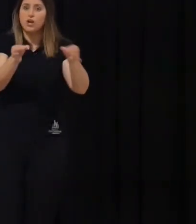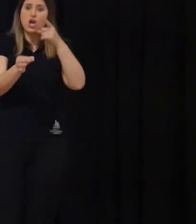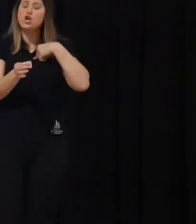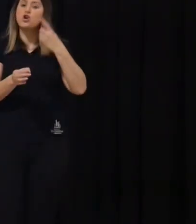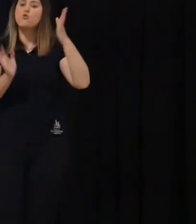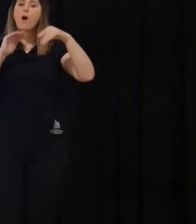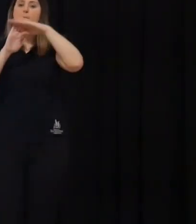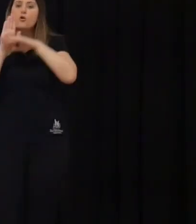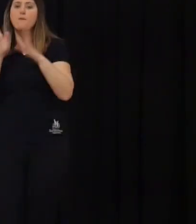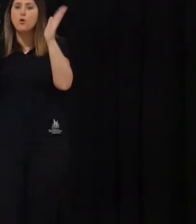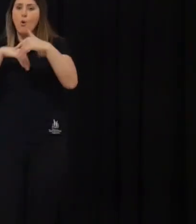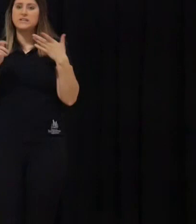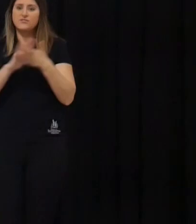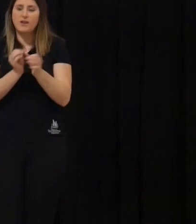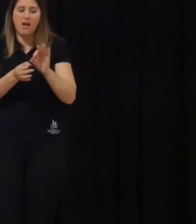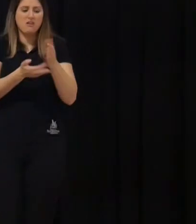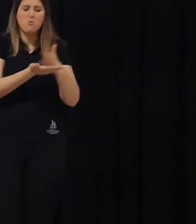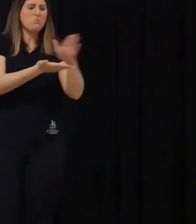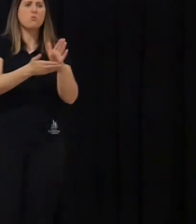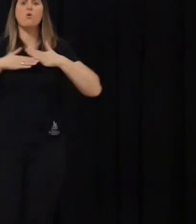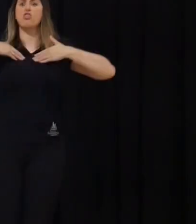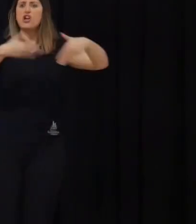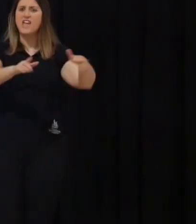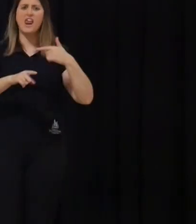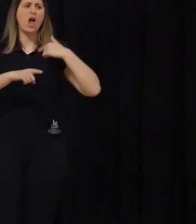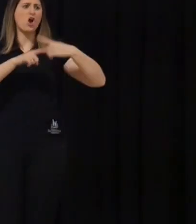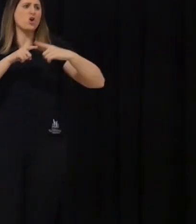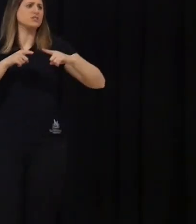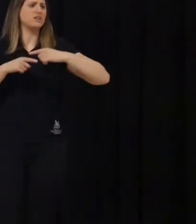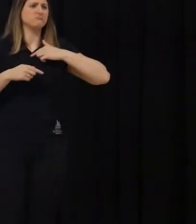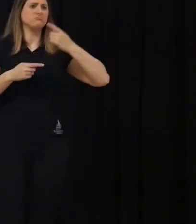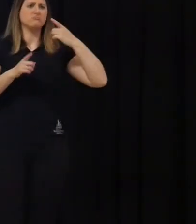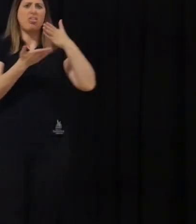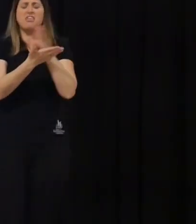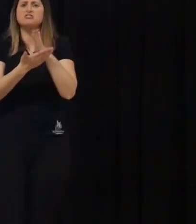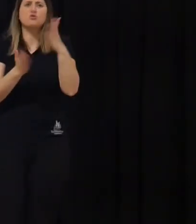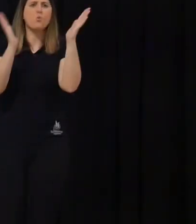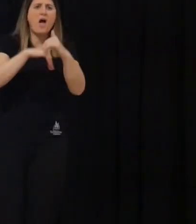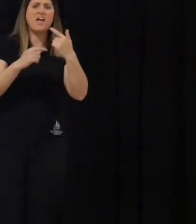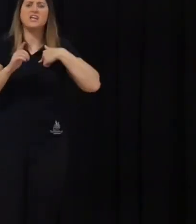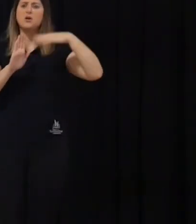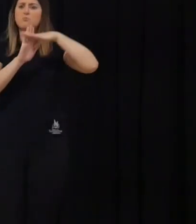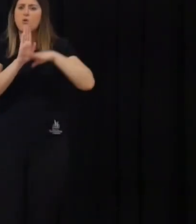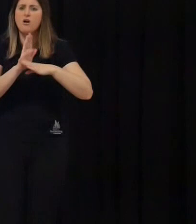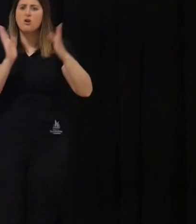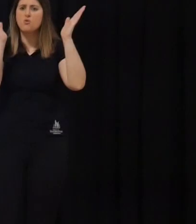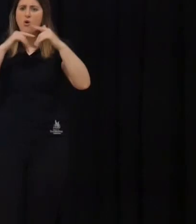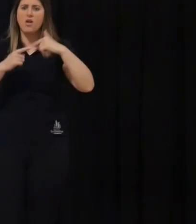alguna. Se dividen cuando quieren. Haga o no haga falta la división. No tienen